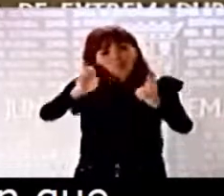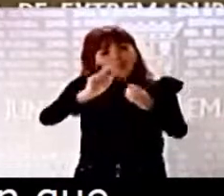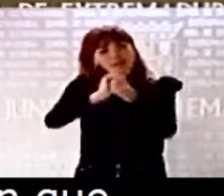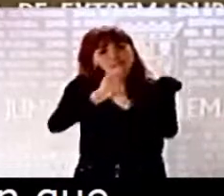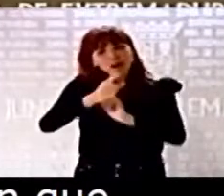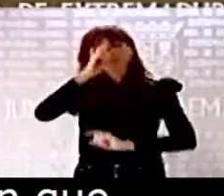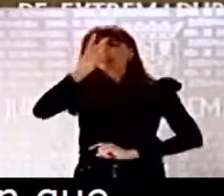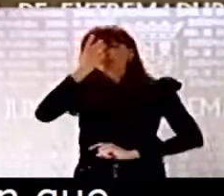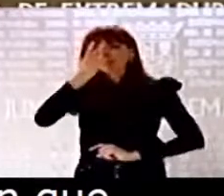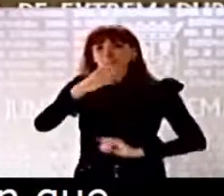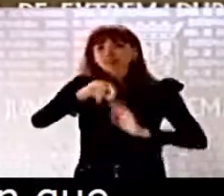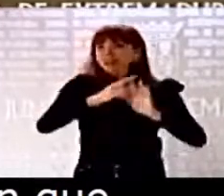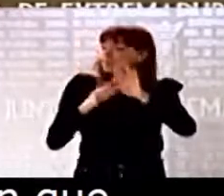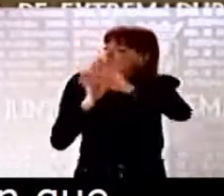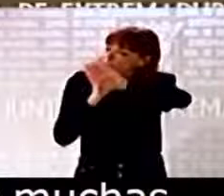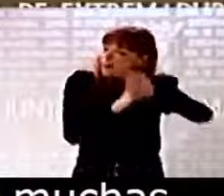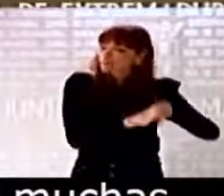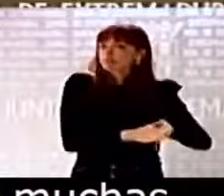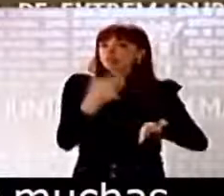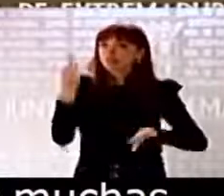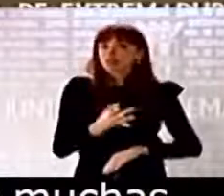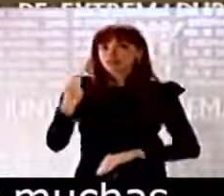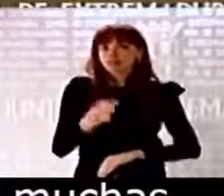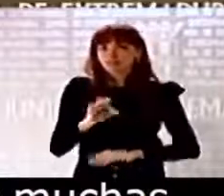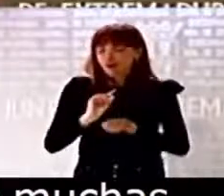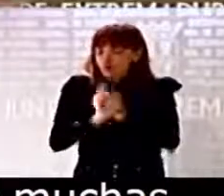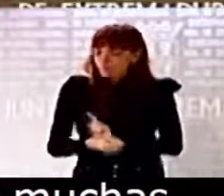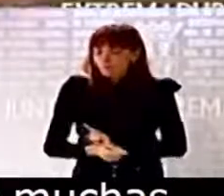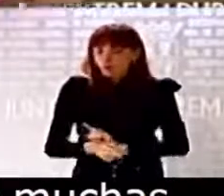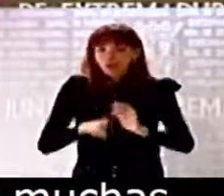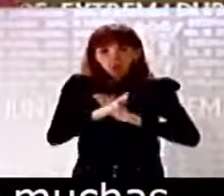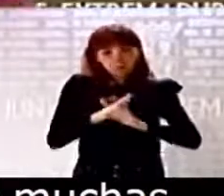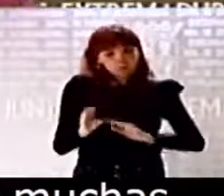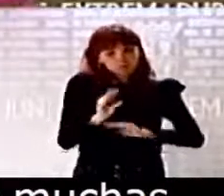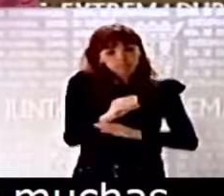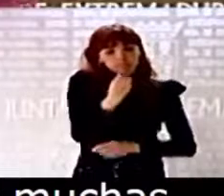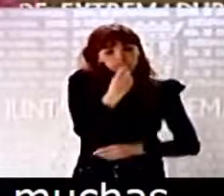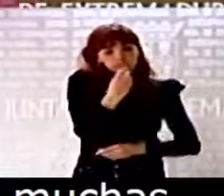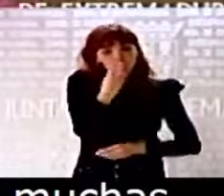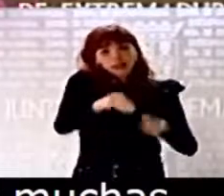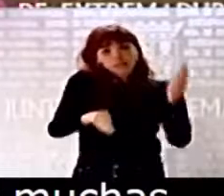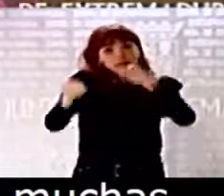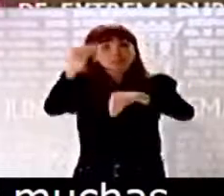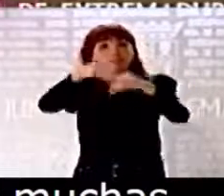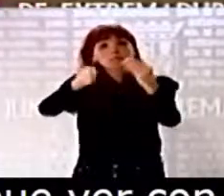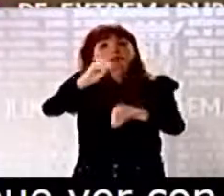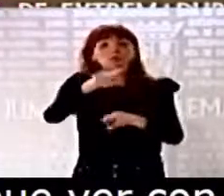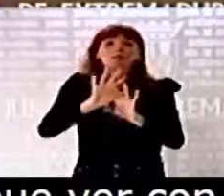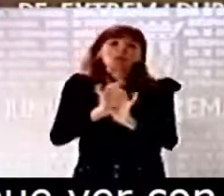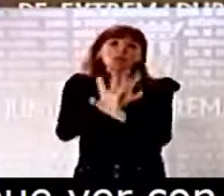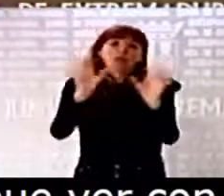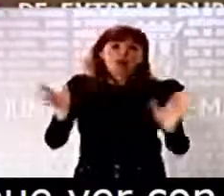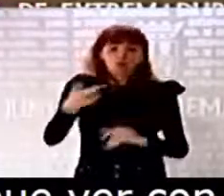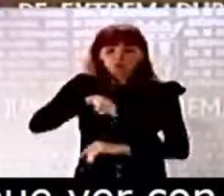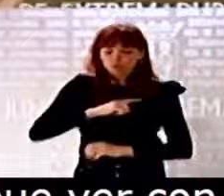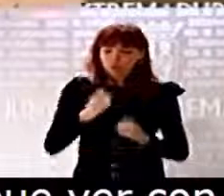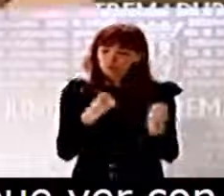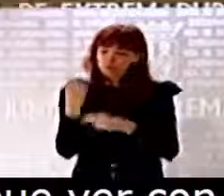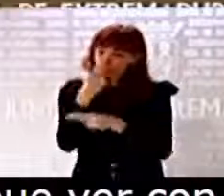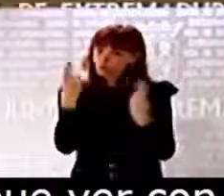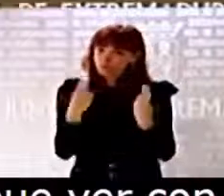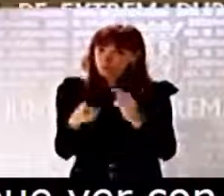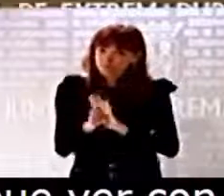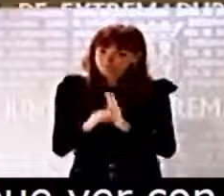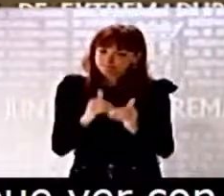tienen que ver con las leyes y que nada tienen que ver con los recursos que ampliamos y reforzamos, como no puede ser de otra manera, desde las administraciones